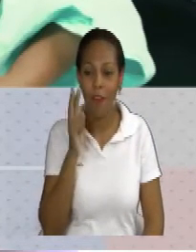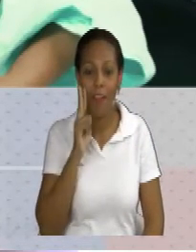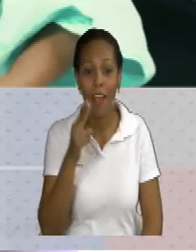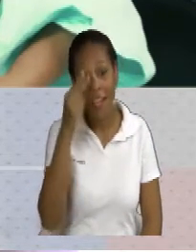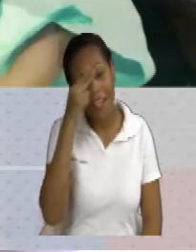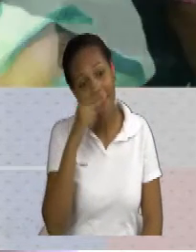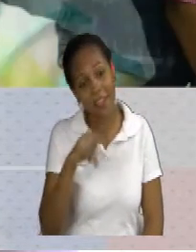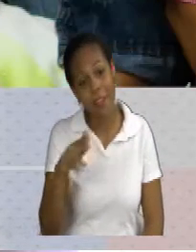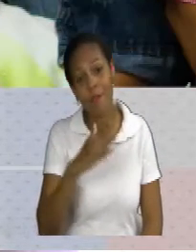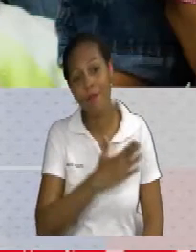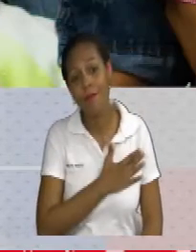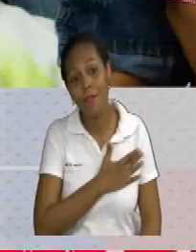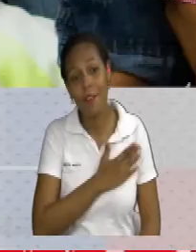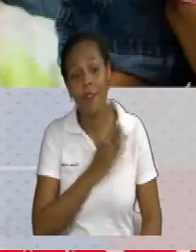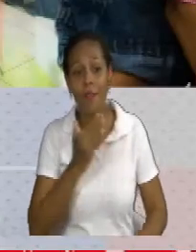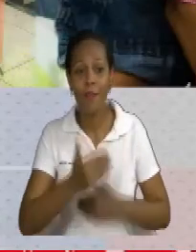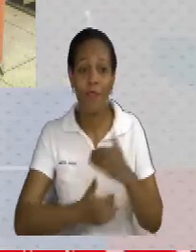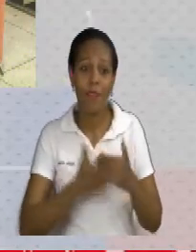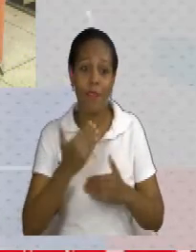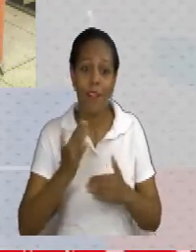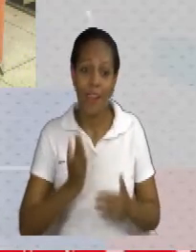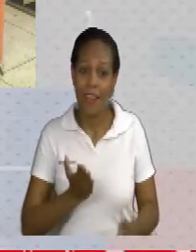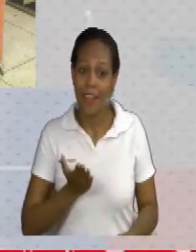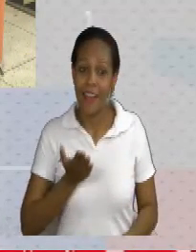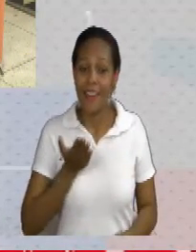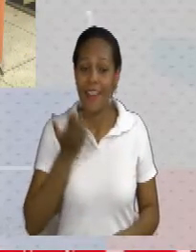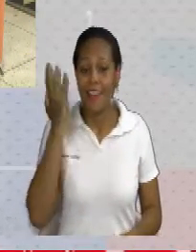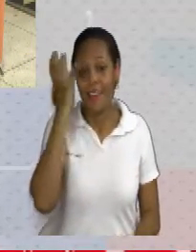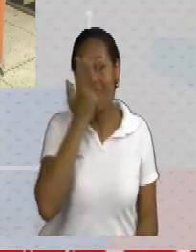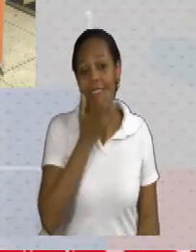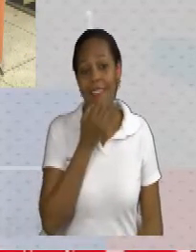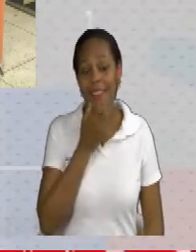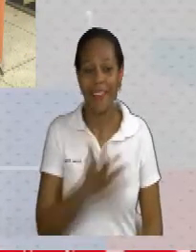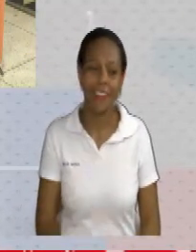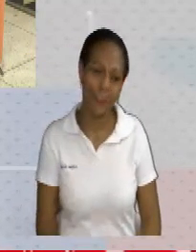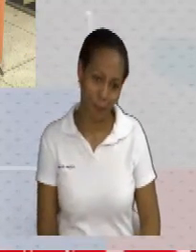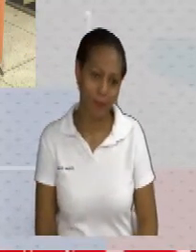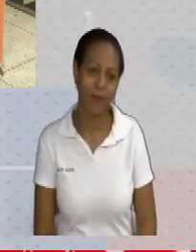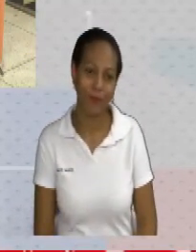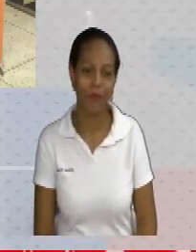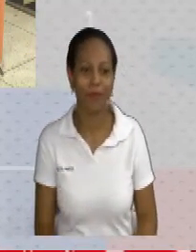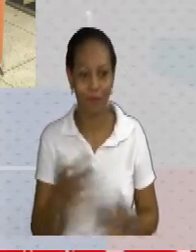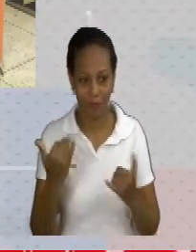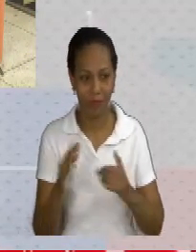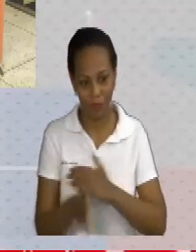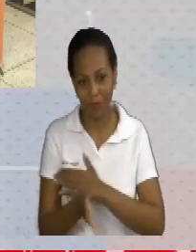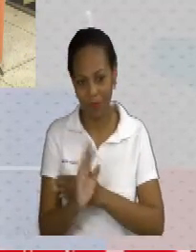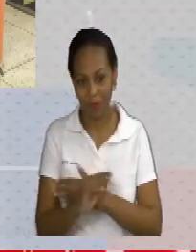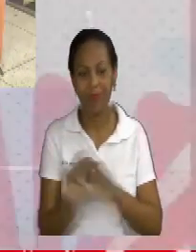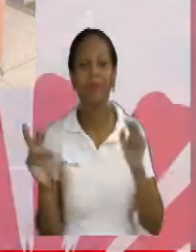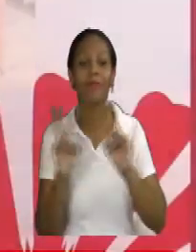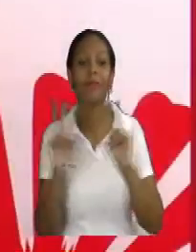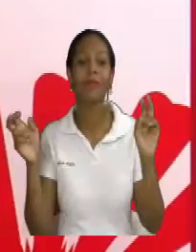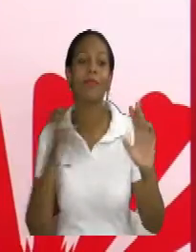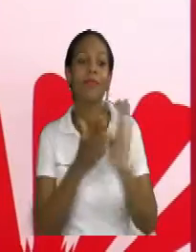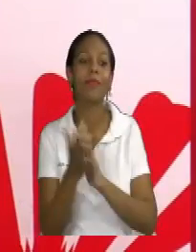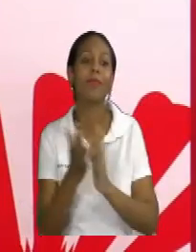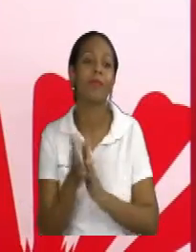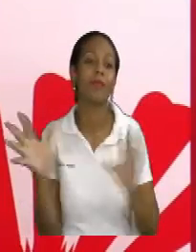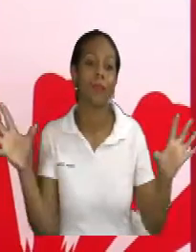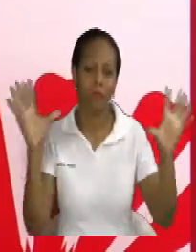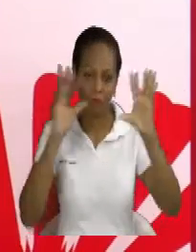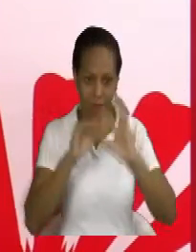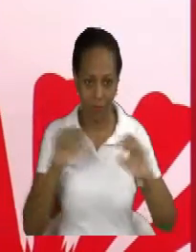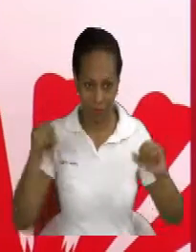que sus hijos les mejore un poco la calidad de vida. Ahorita seguimos con nuestro tema, seguimos contándole a toda Barranca Bermeja porque llegó el